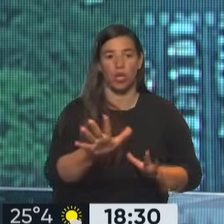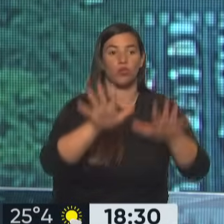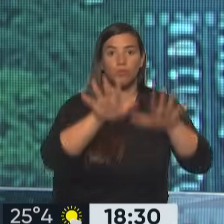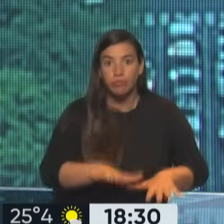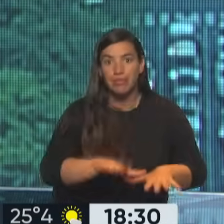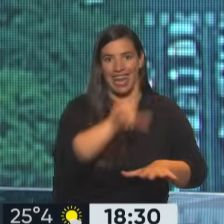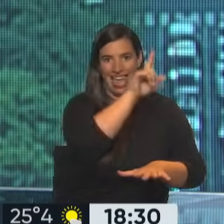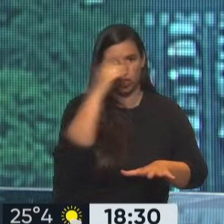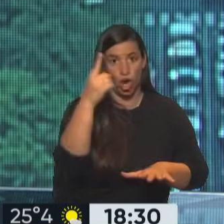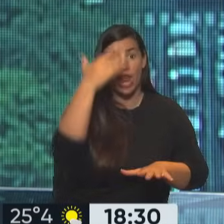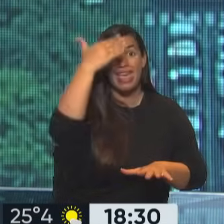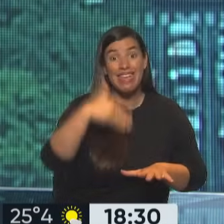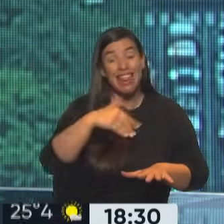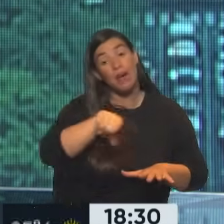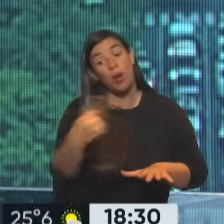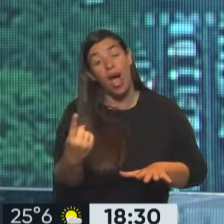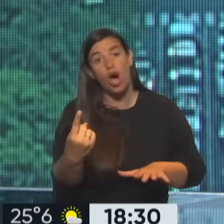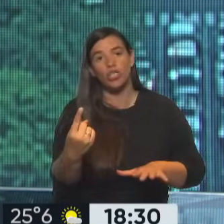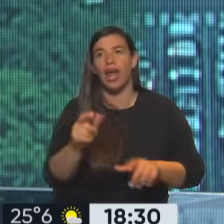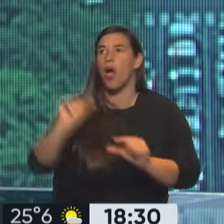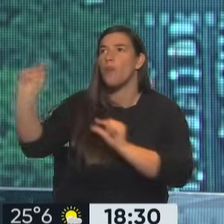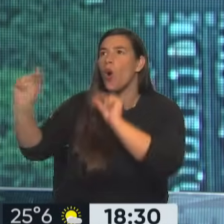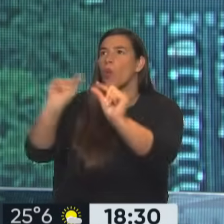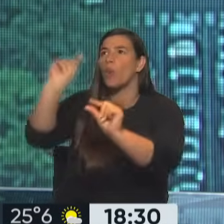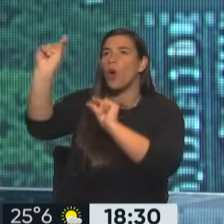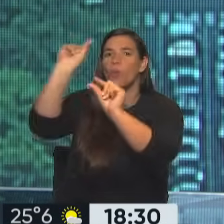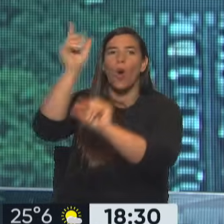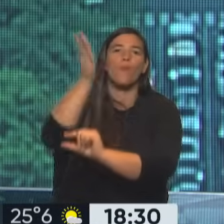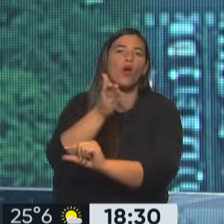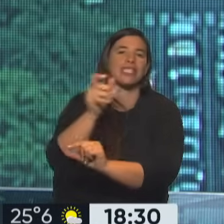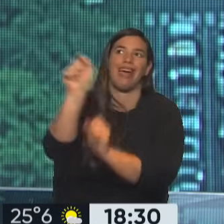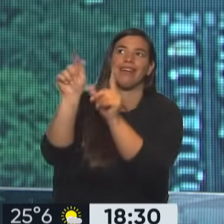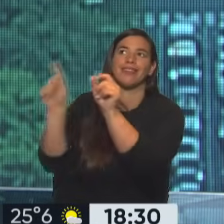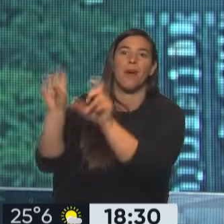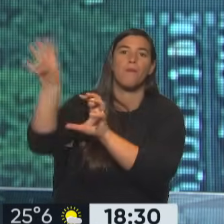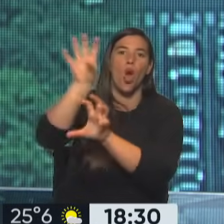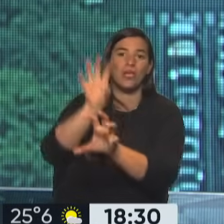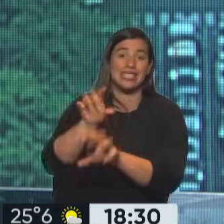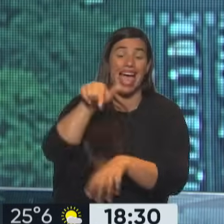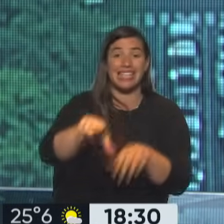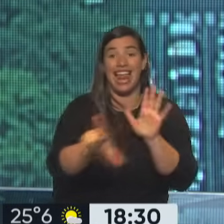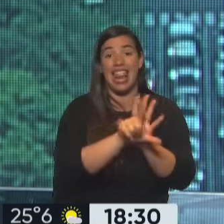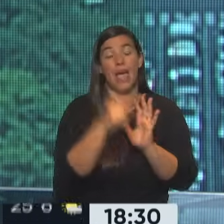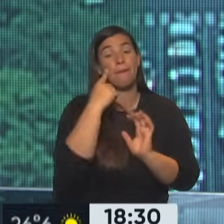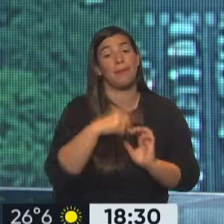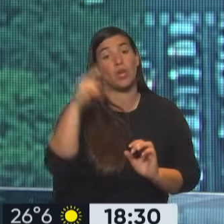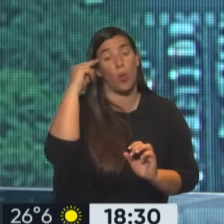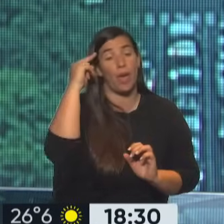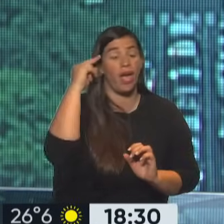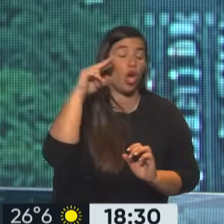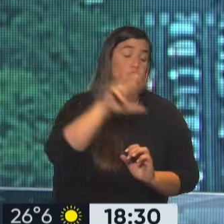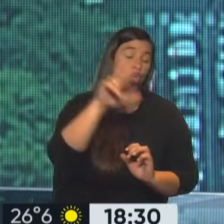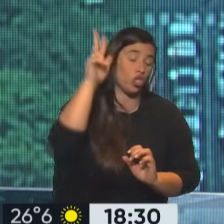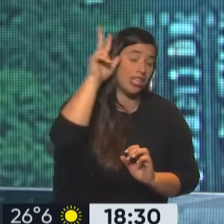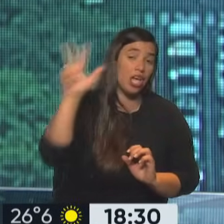La otra mitad se reparte entre las provincias en determinados porcentajes. Esto es una ley de 1988. Lo que hubo después fue modificaciones en los